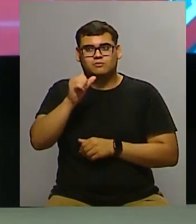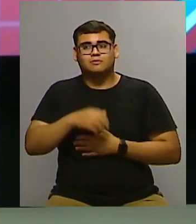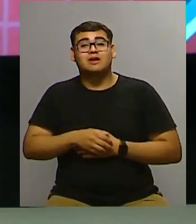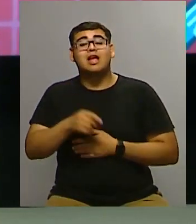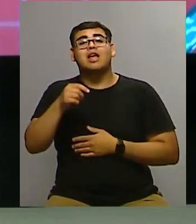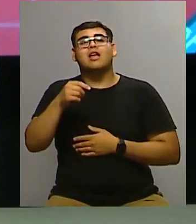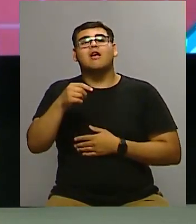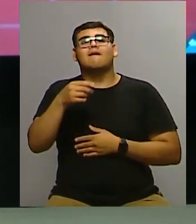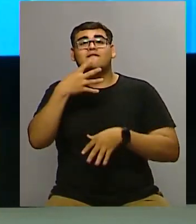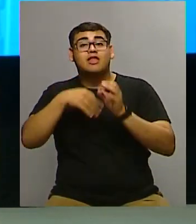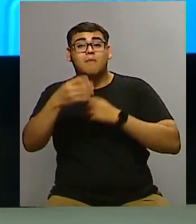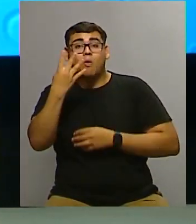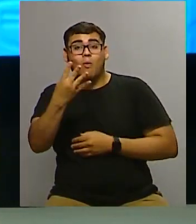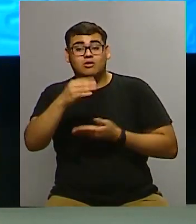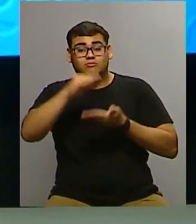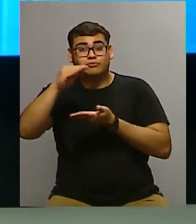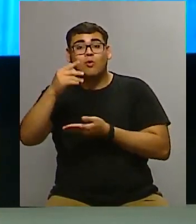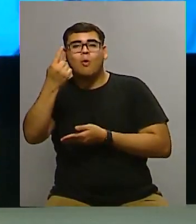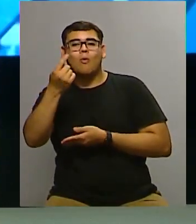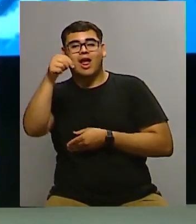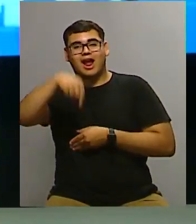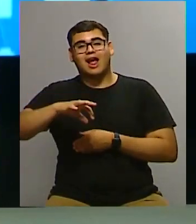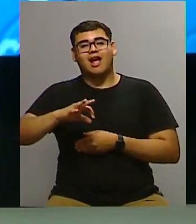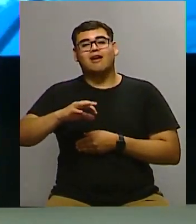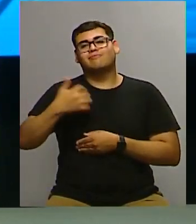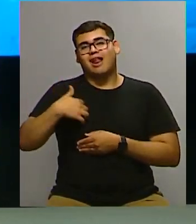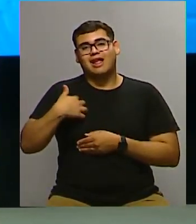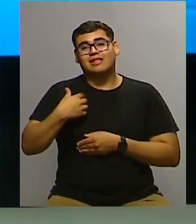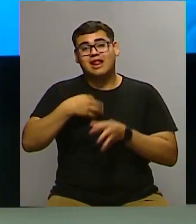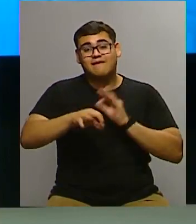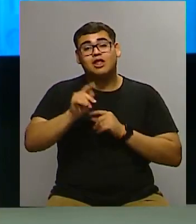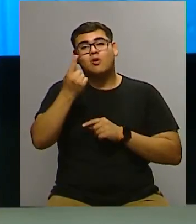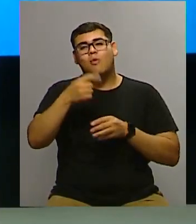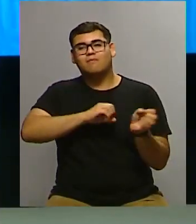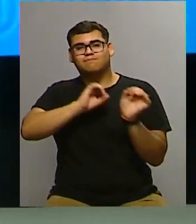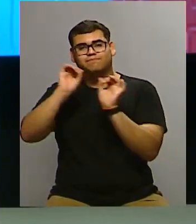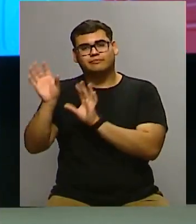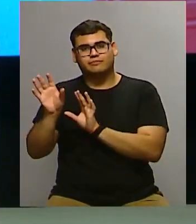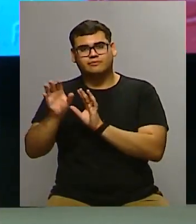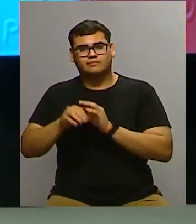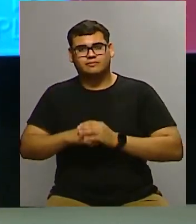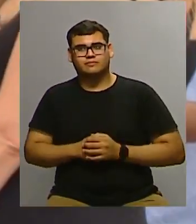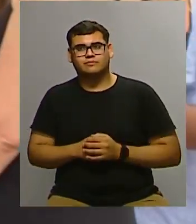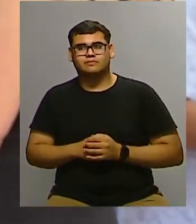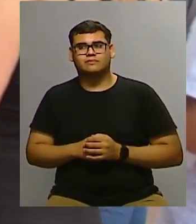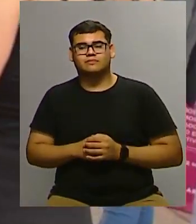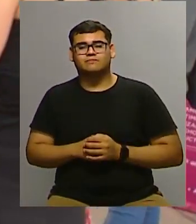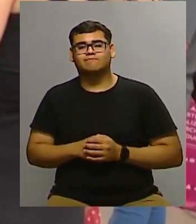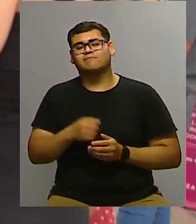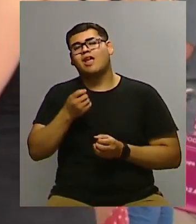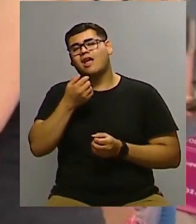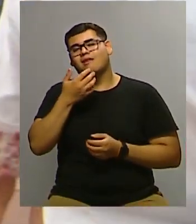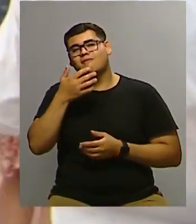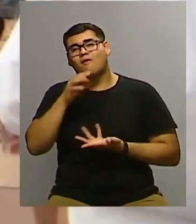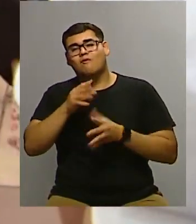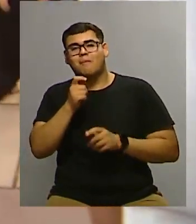en Argentina. Ah, bien. Y 1 exportamos. Me gusta explicarlo a veces con ejemplos. Son más claros. Claro, se entiende mejor, ¿no? De